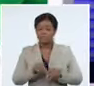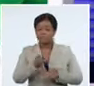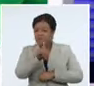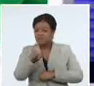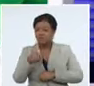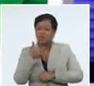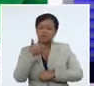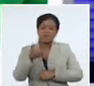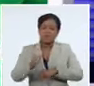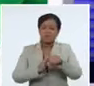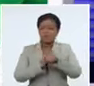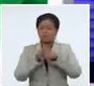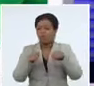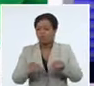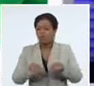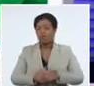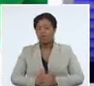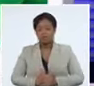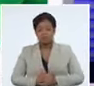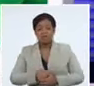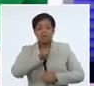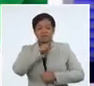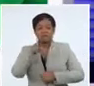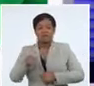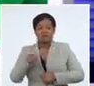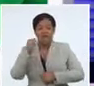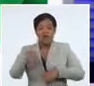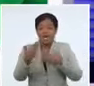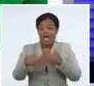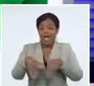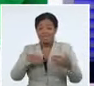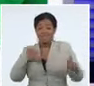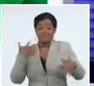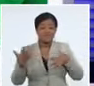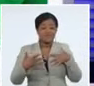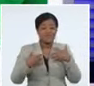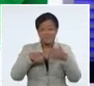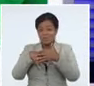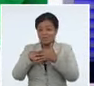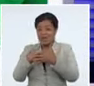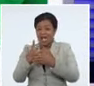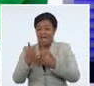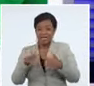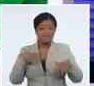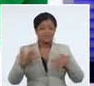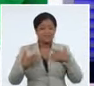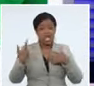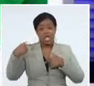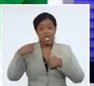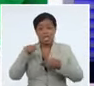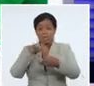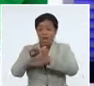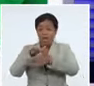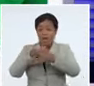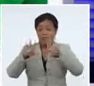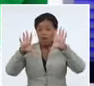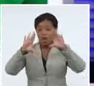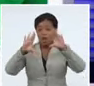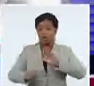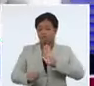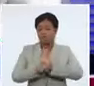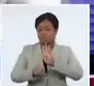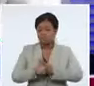amanece. Creo que mucha gente amaneció en la calle hoy. Sí, realmente. El malecón anoche estuvo lleno. Hablando de